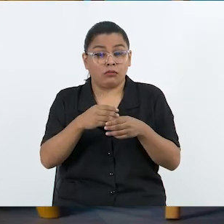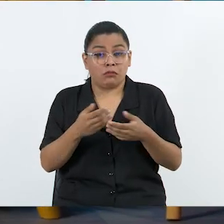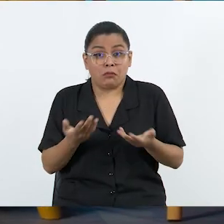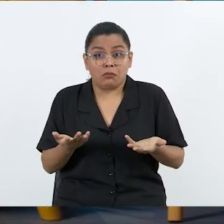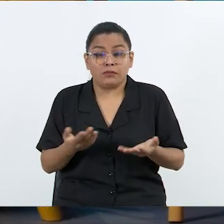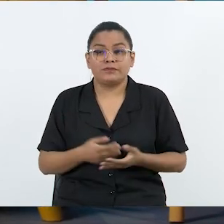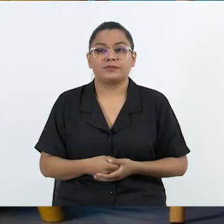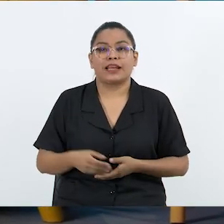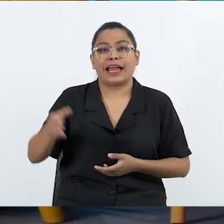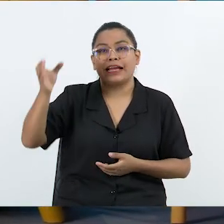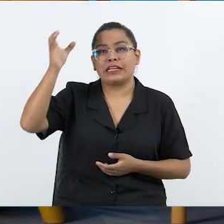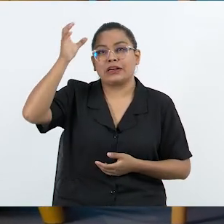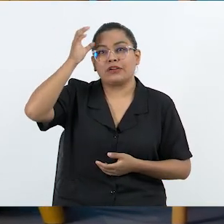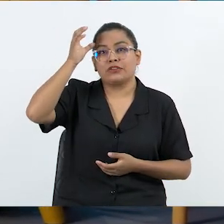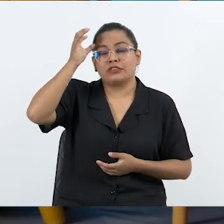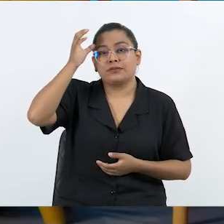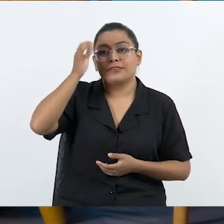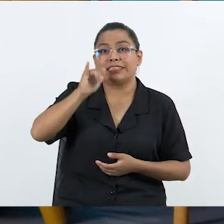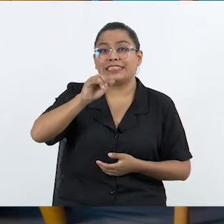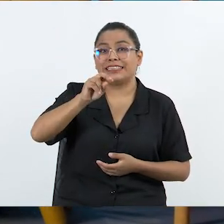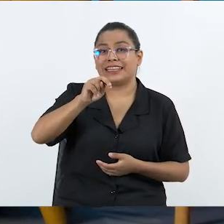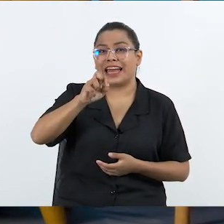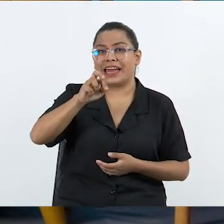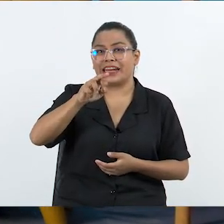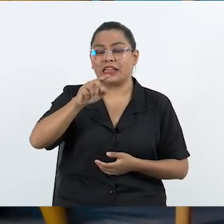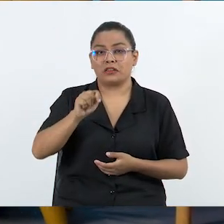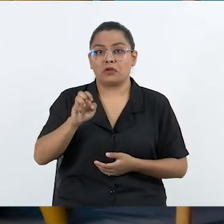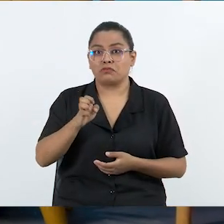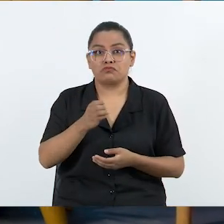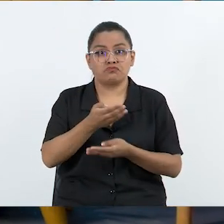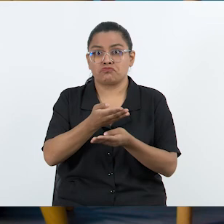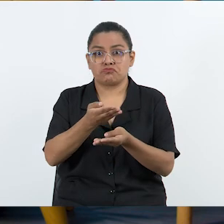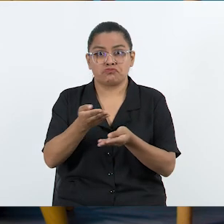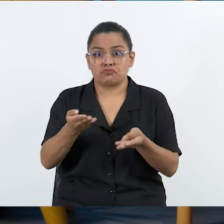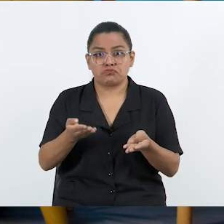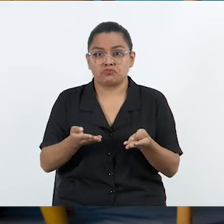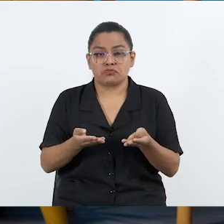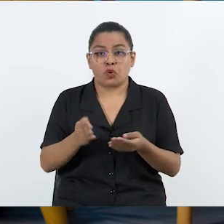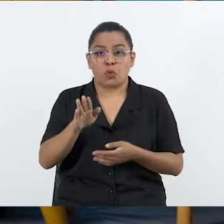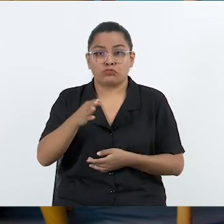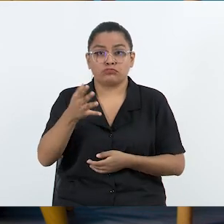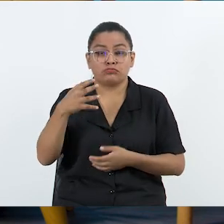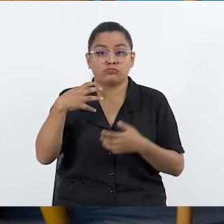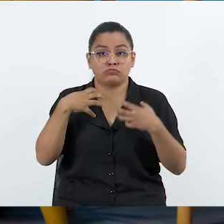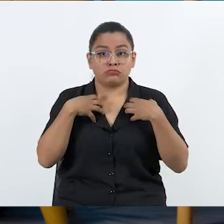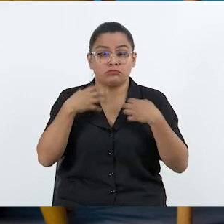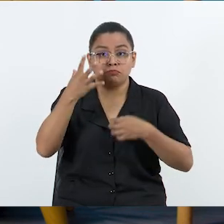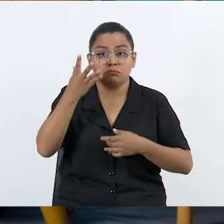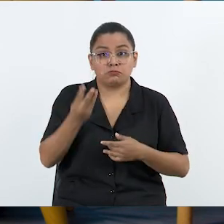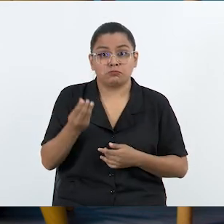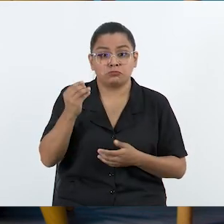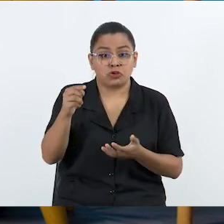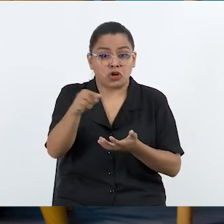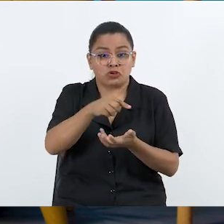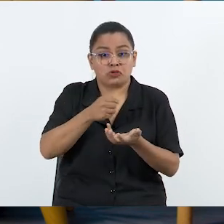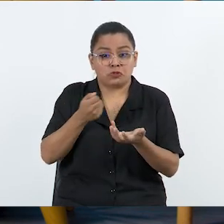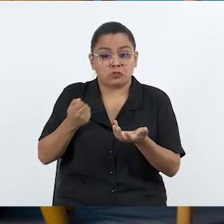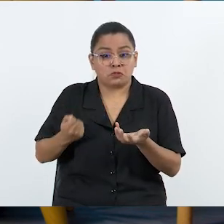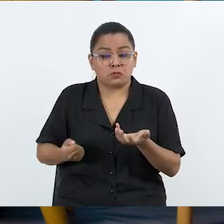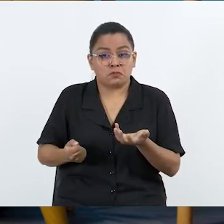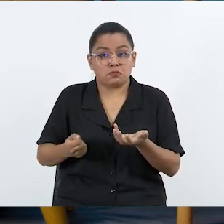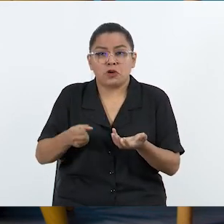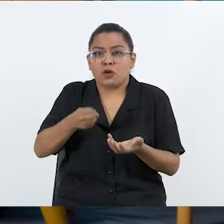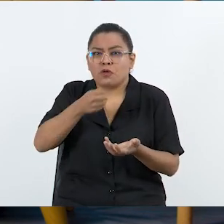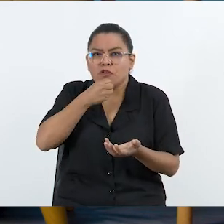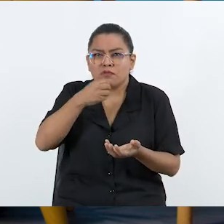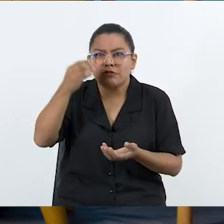El conocimiento inerte no brinda herramientas que puedan utilizar en su vida diaria. El estudiante no sabe qué hacer con